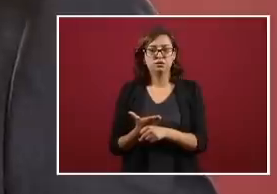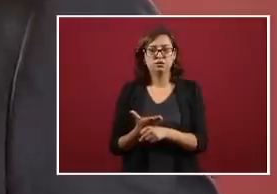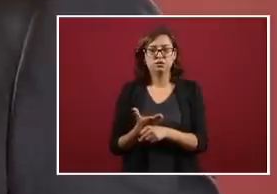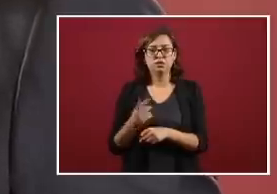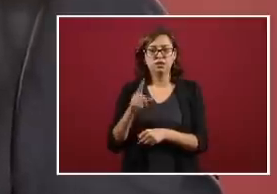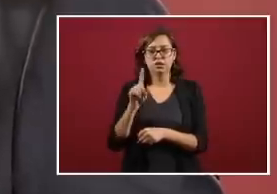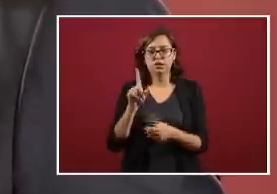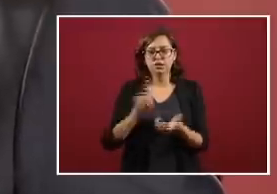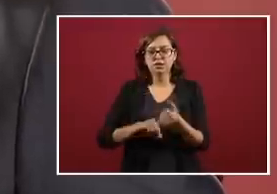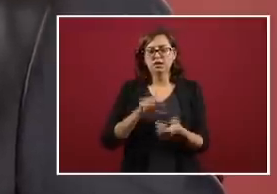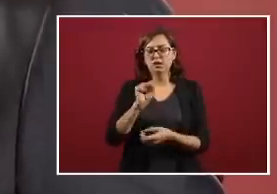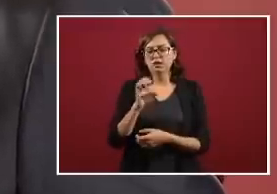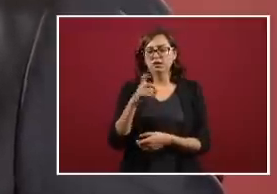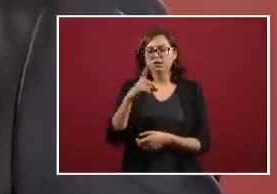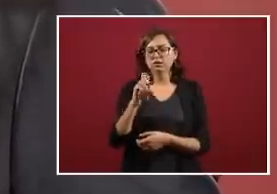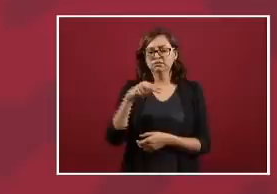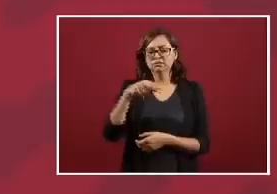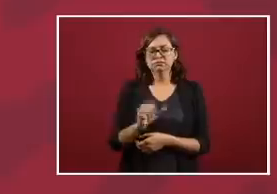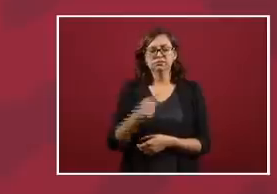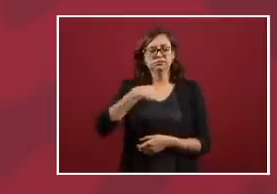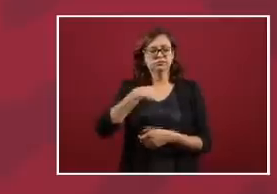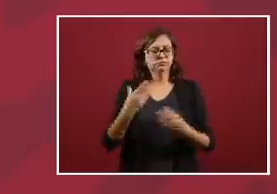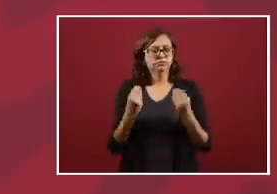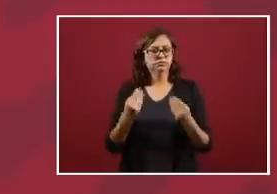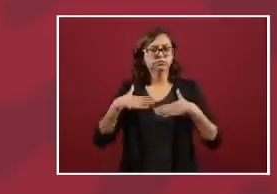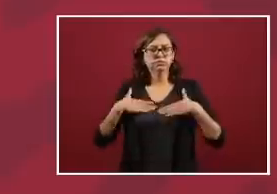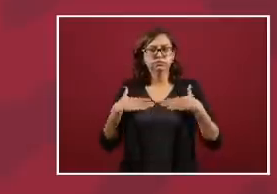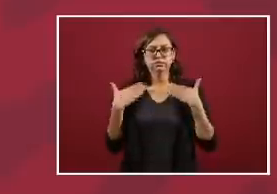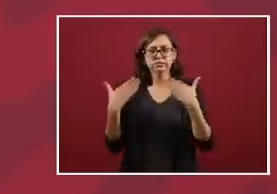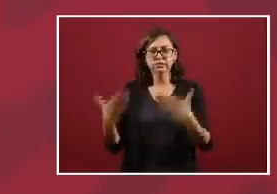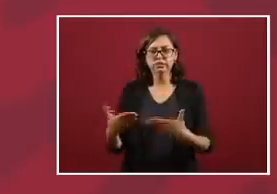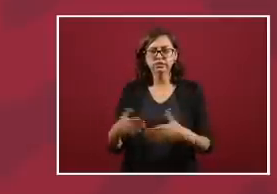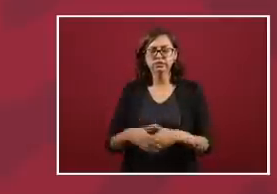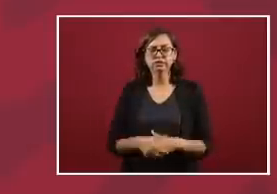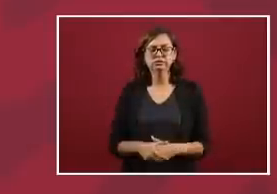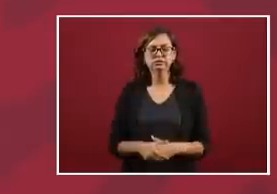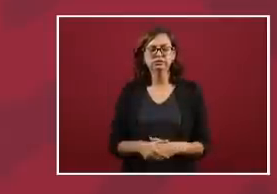Defensa, les tengo mucha confianza,